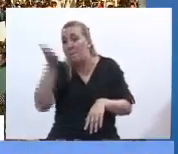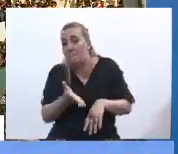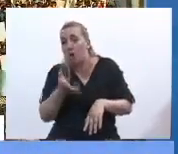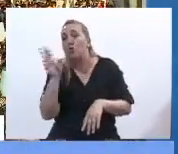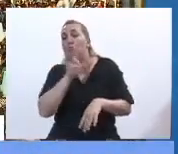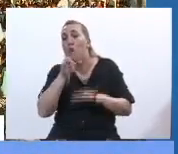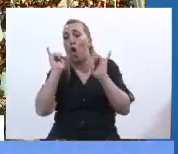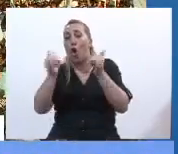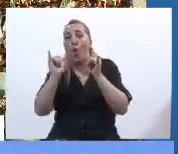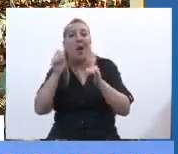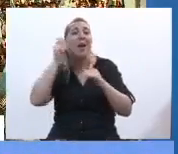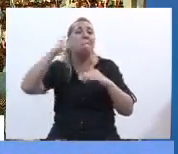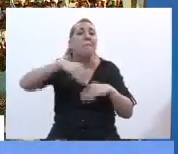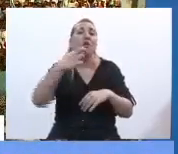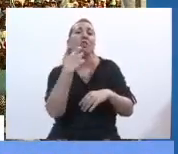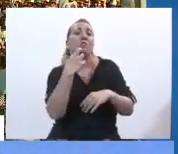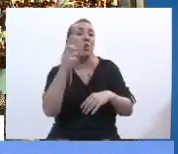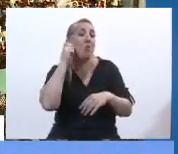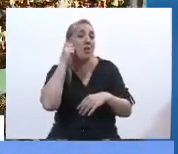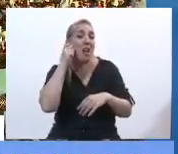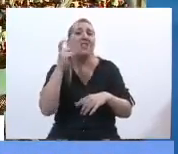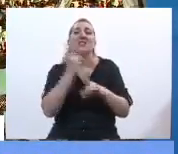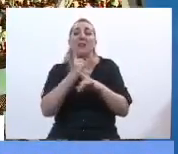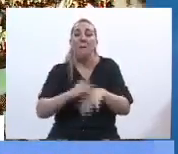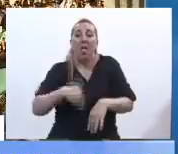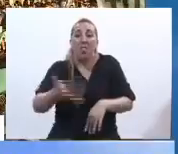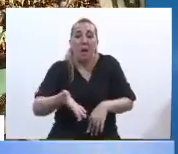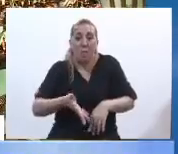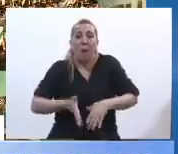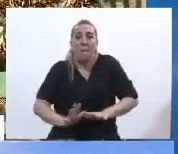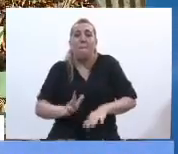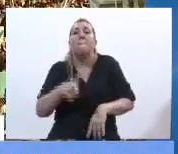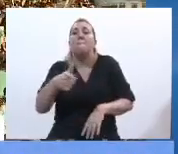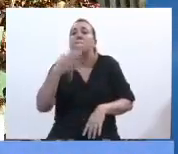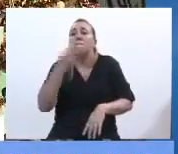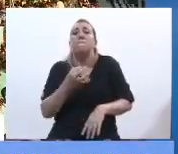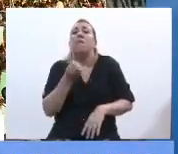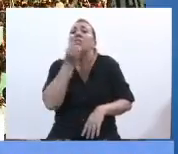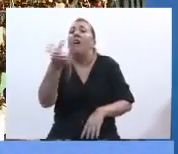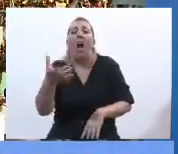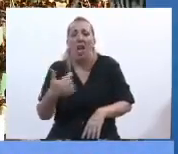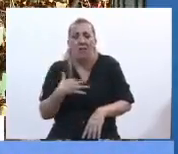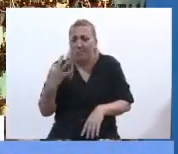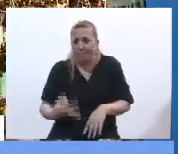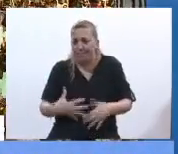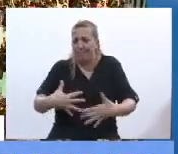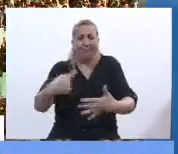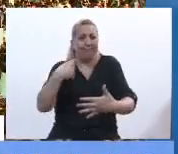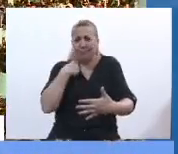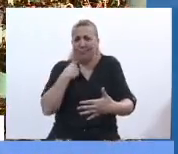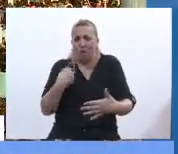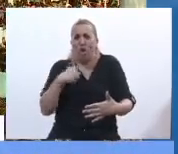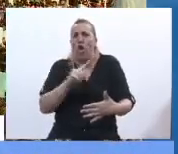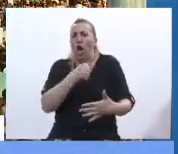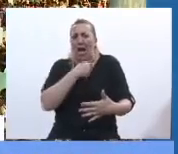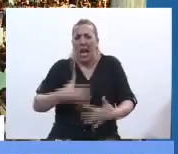adolescentes menores de 19 años declaran en el posparto que eran embarazos no deseados. Claramente no es